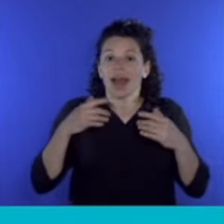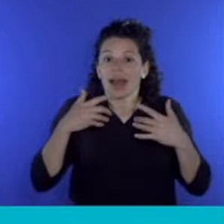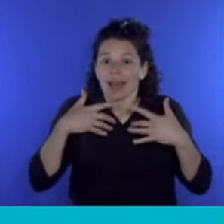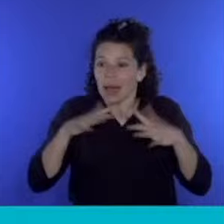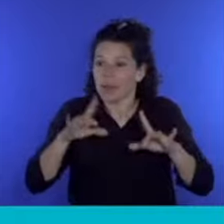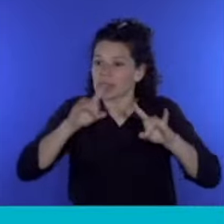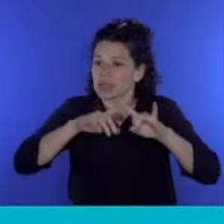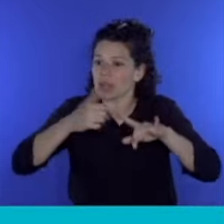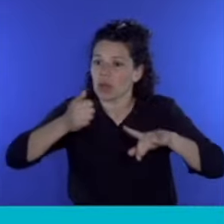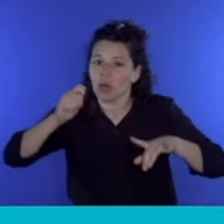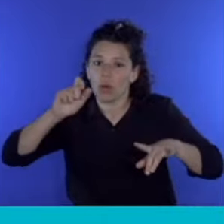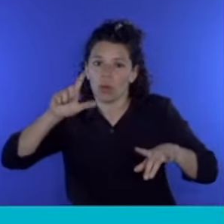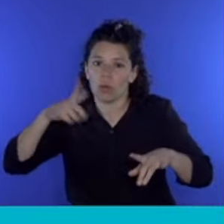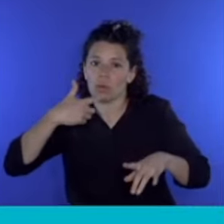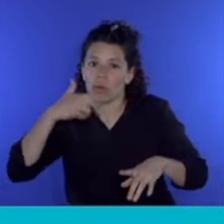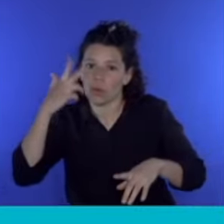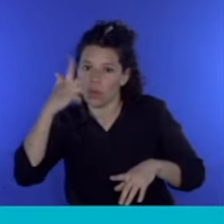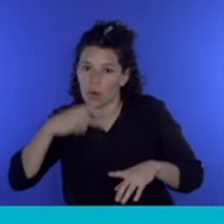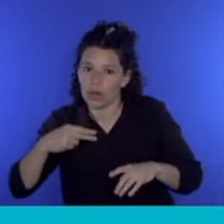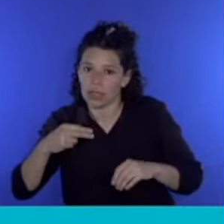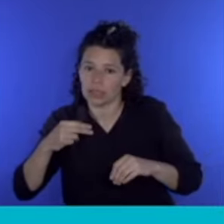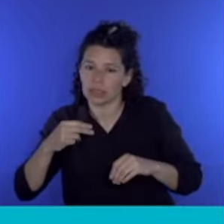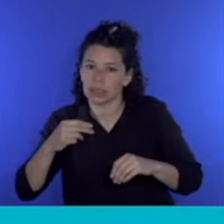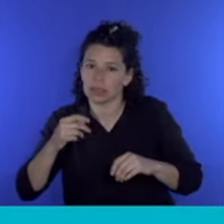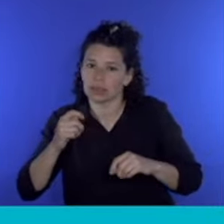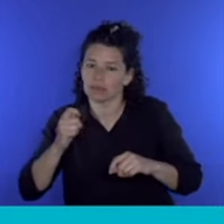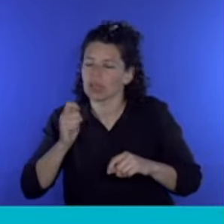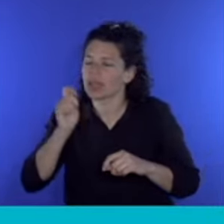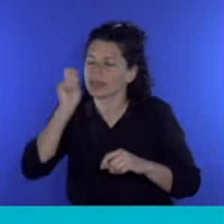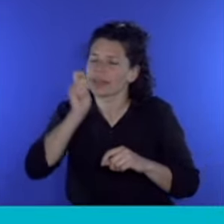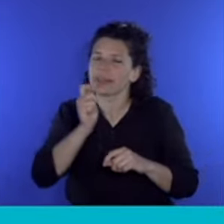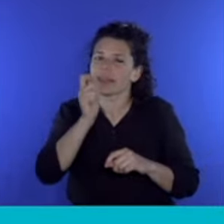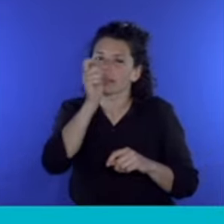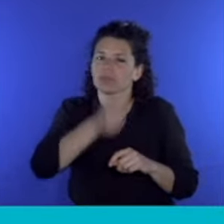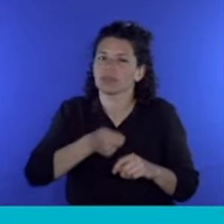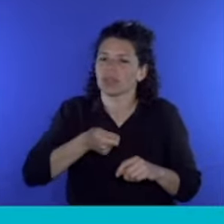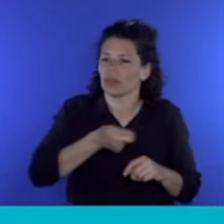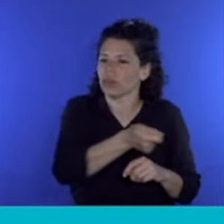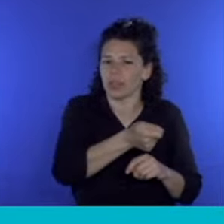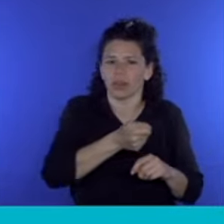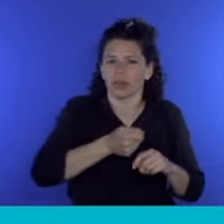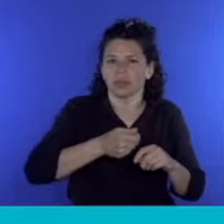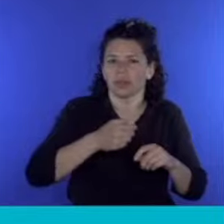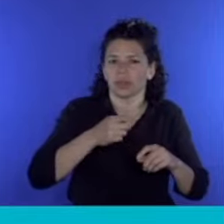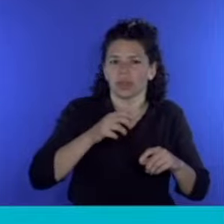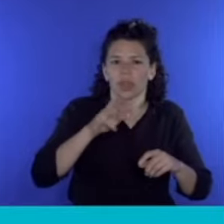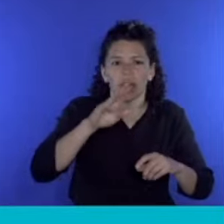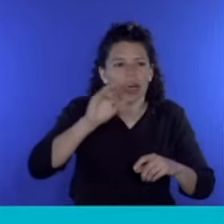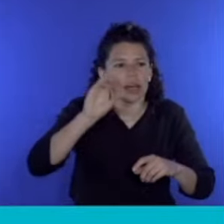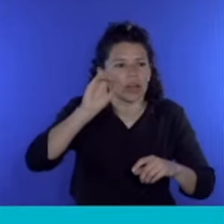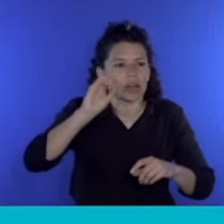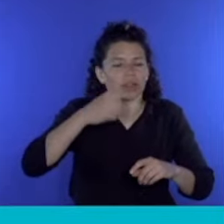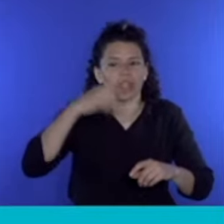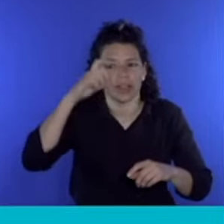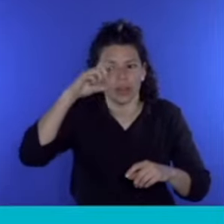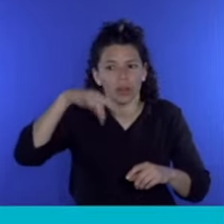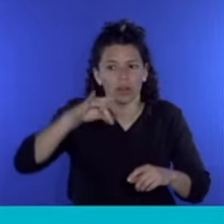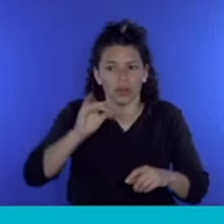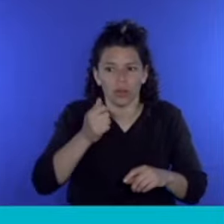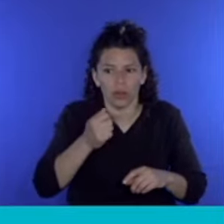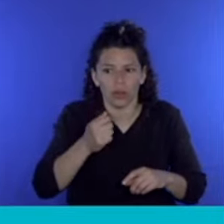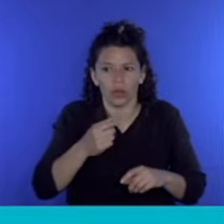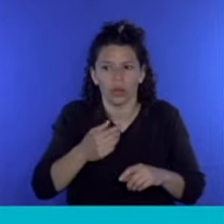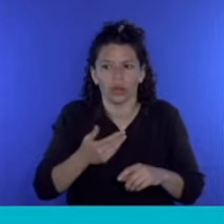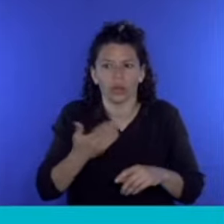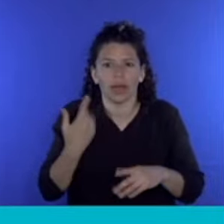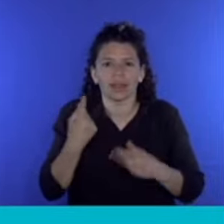creo que hoy el libro que no se mencionó es ¿Quién mató a Rosendo?, ¿no? Esa impronta crítica dentro del movimiento obrero, que a mí me ha servido mucho ese libro para mostrar